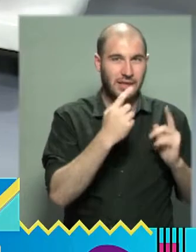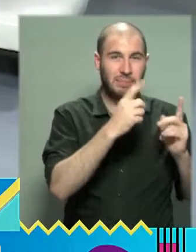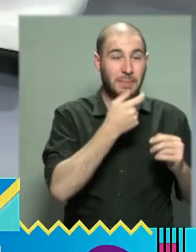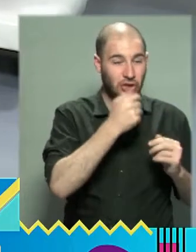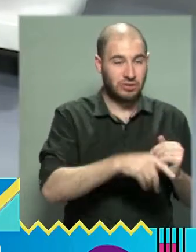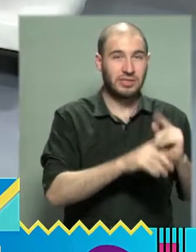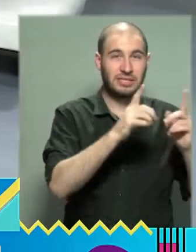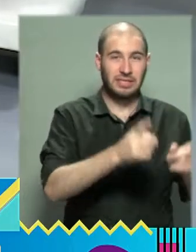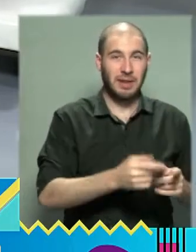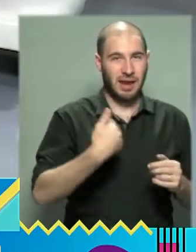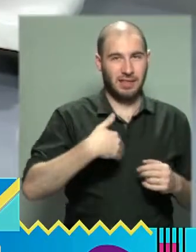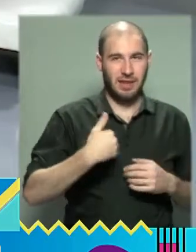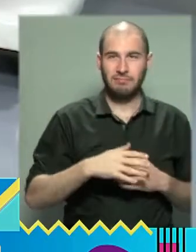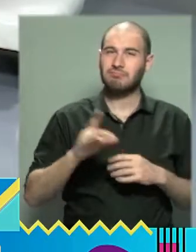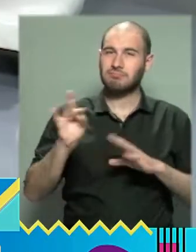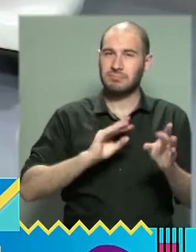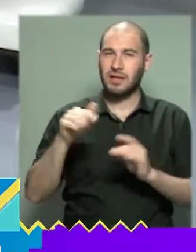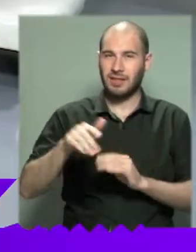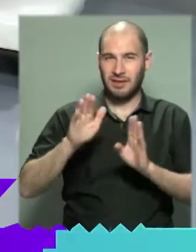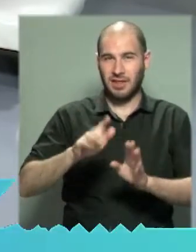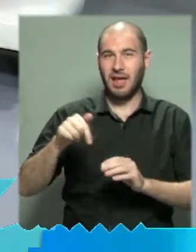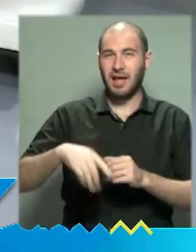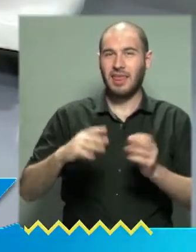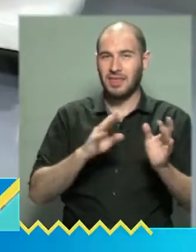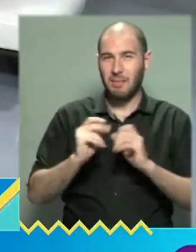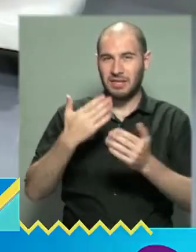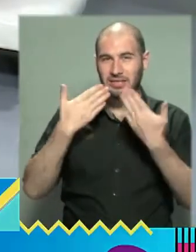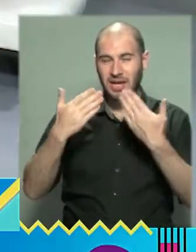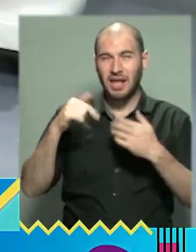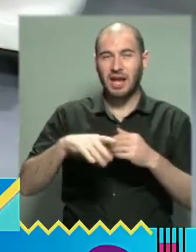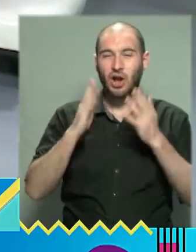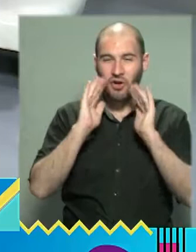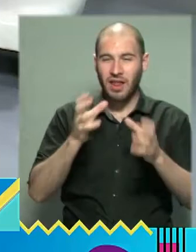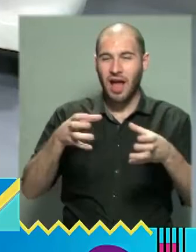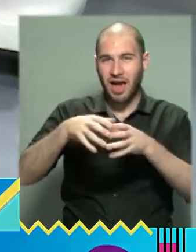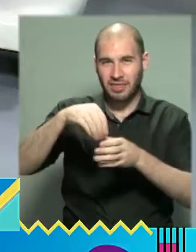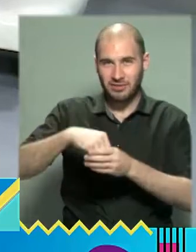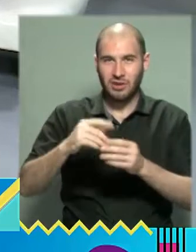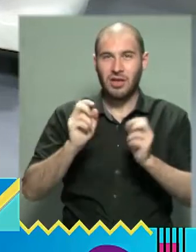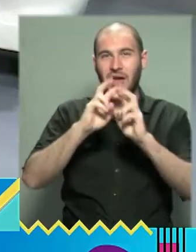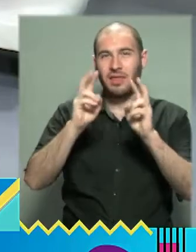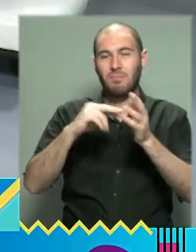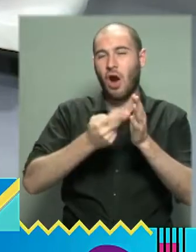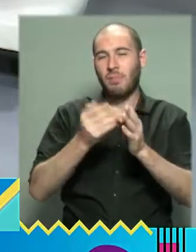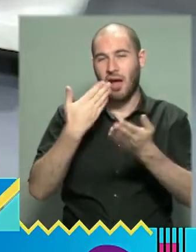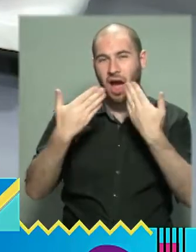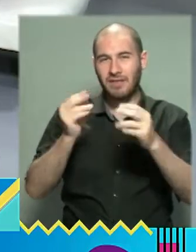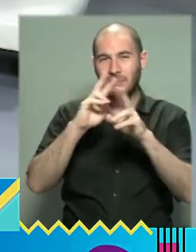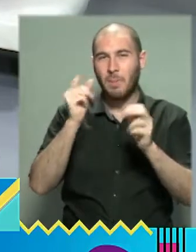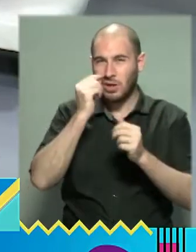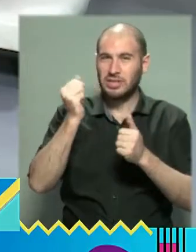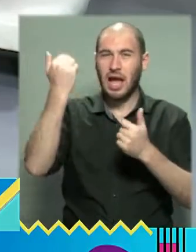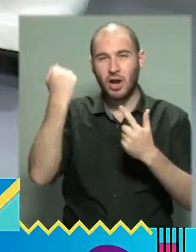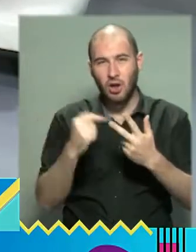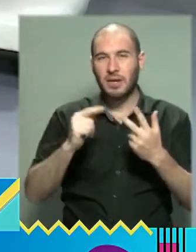Mendoza, sino también en Argentina. Los invitamos a que se queden en este debate, charla entre jóvenes, planteándonos algunas problemáticas políticas,